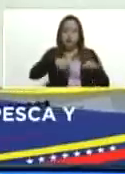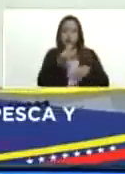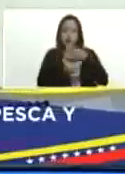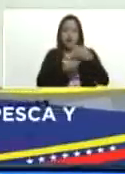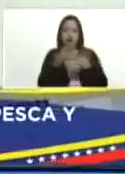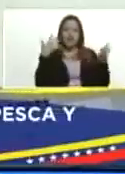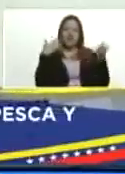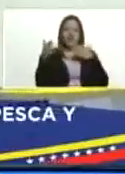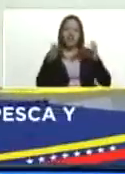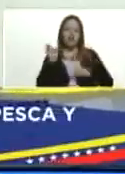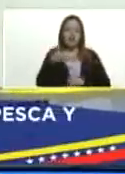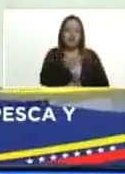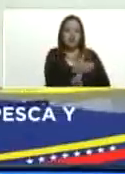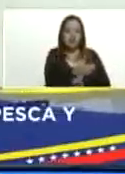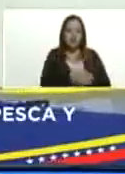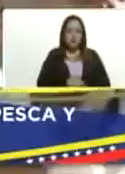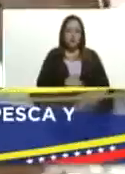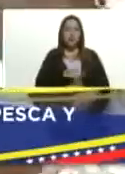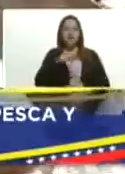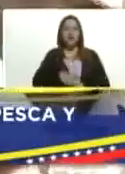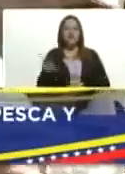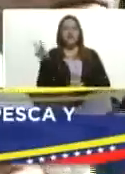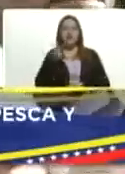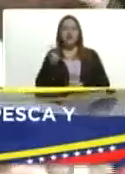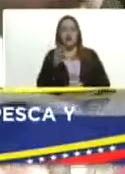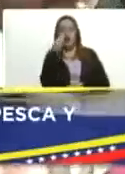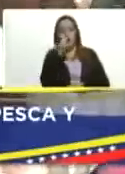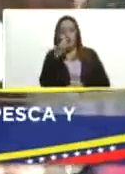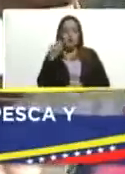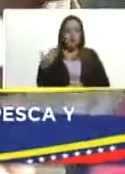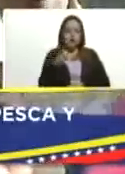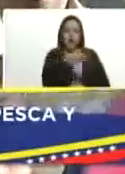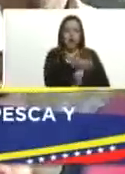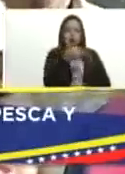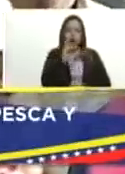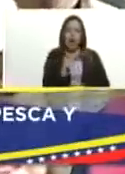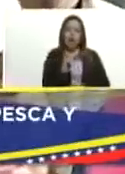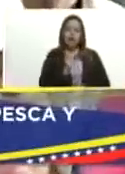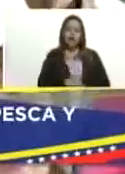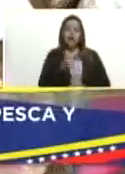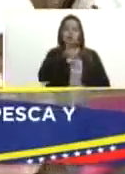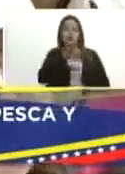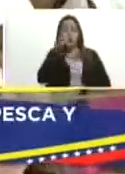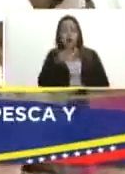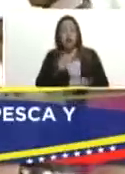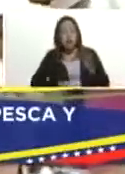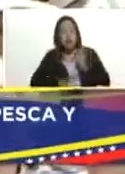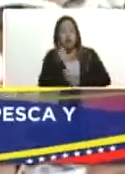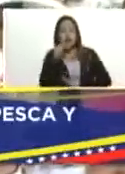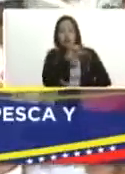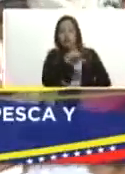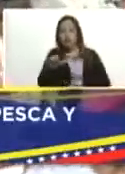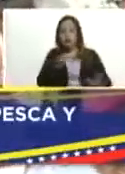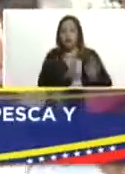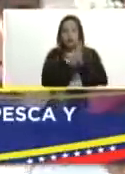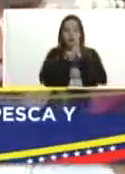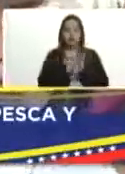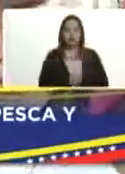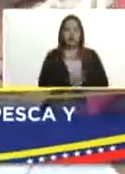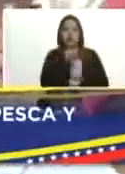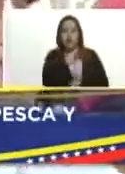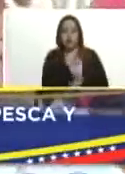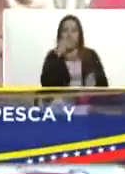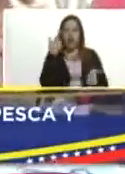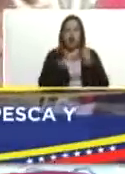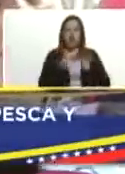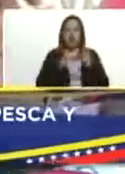ferias del cardumen, la operación Venezuela Come Pescado, que alcanzó un punto máximo en Semana Santa. Y estos son, bueno, algunas propuestas que le